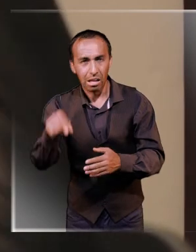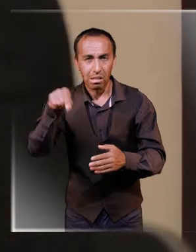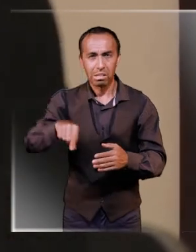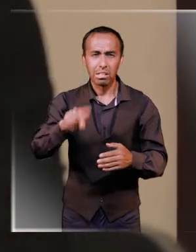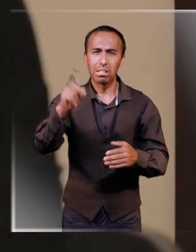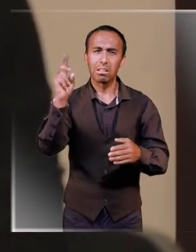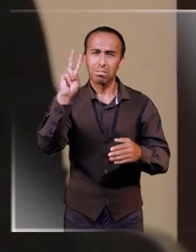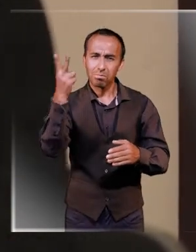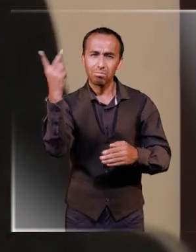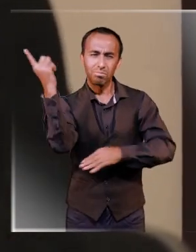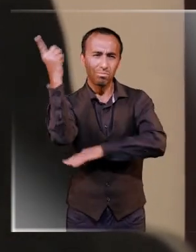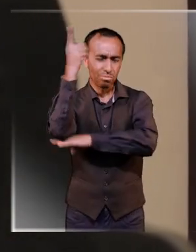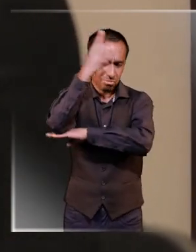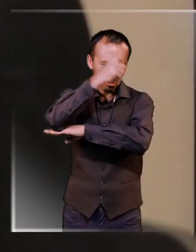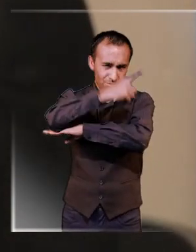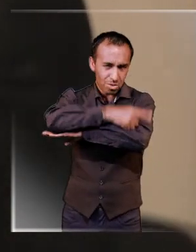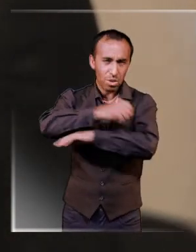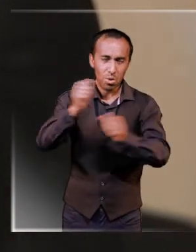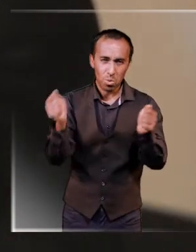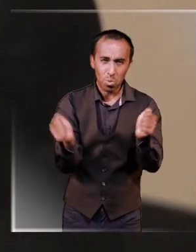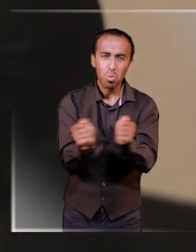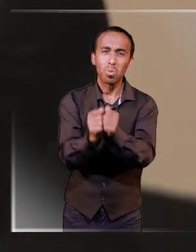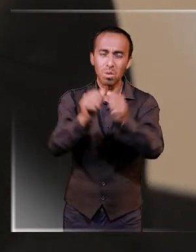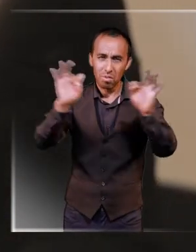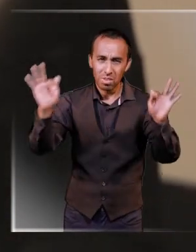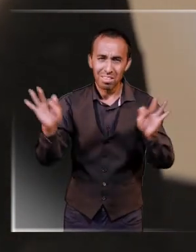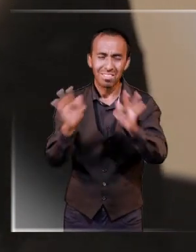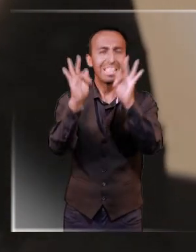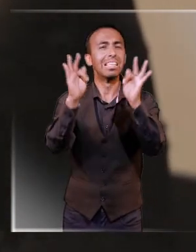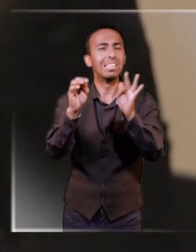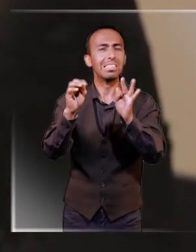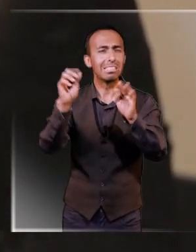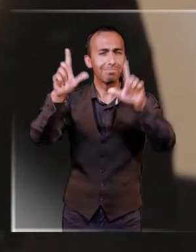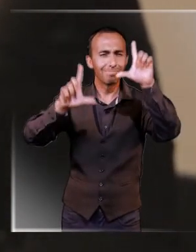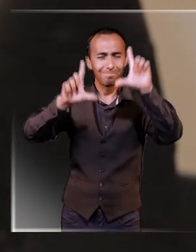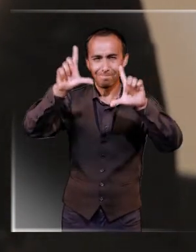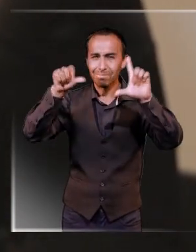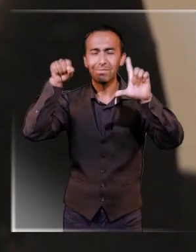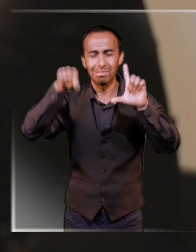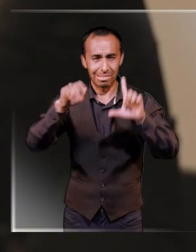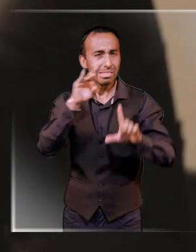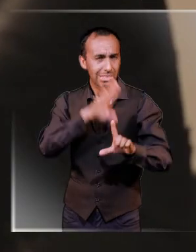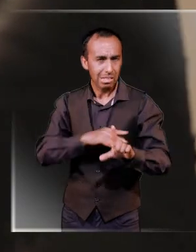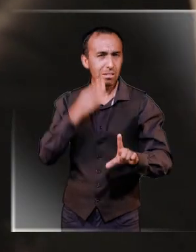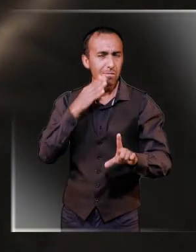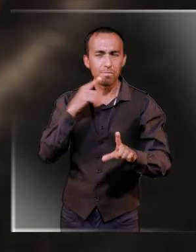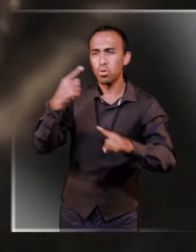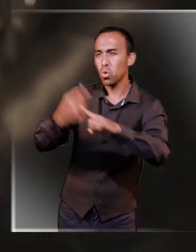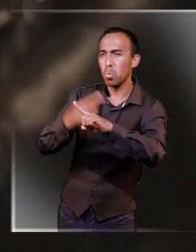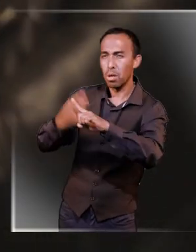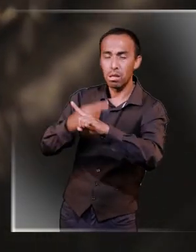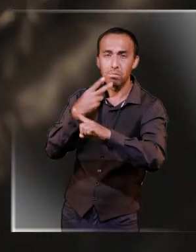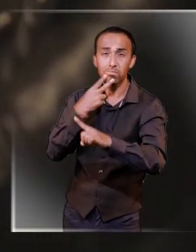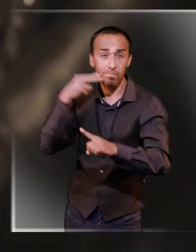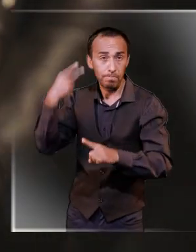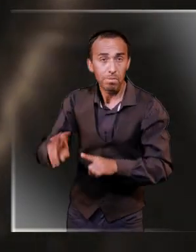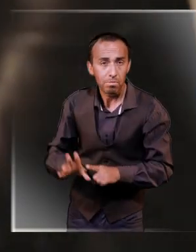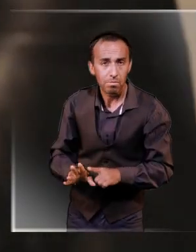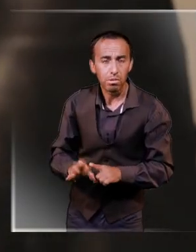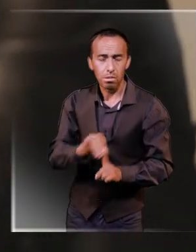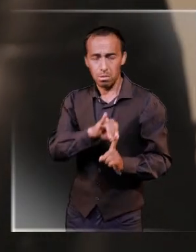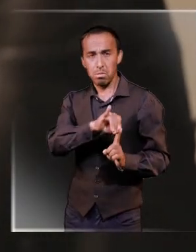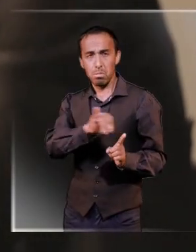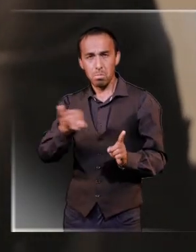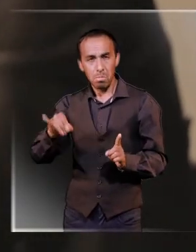esta es la segunda gran jornada que estamos, ¿cierto?, trabajando junto al Festival de Cine Chileno, analizando, teniendo estos conversatorios que grabamos en